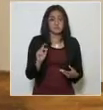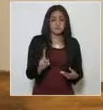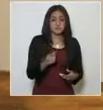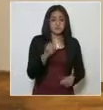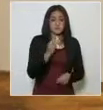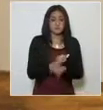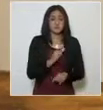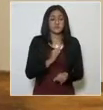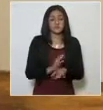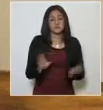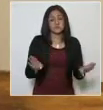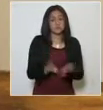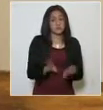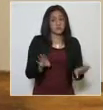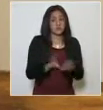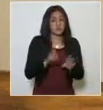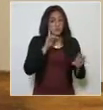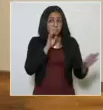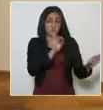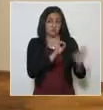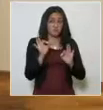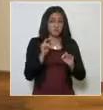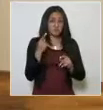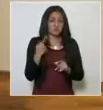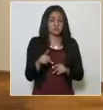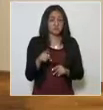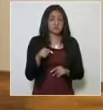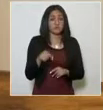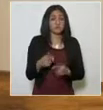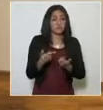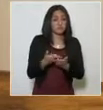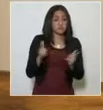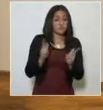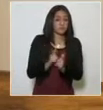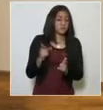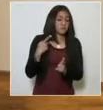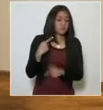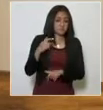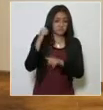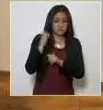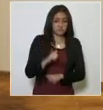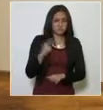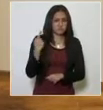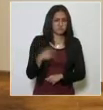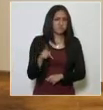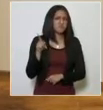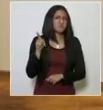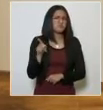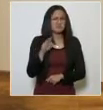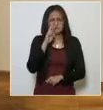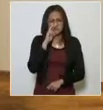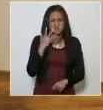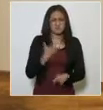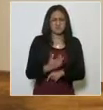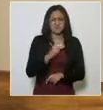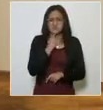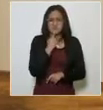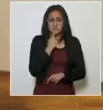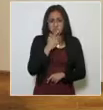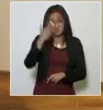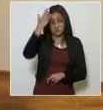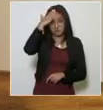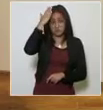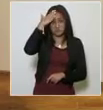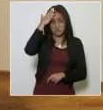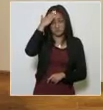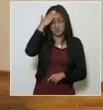forma como se tiene que ver al movimiento que encabeza el licenciado López Obrador como líder